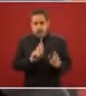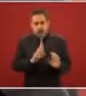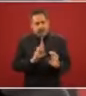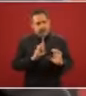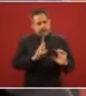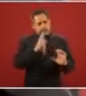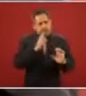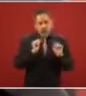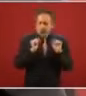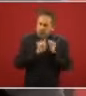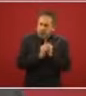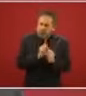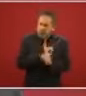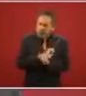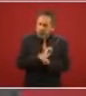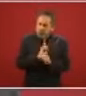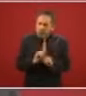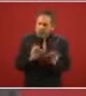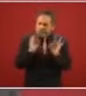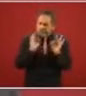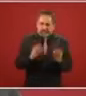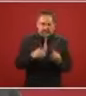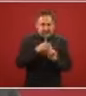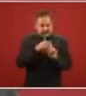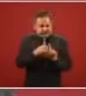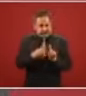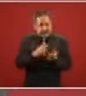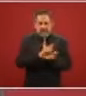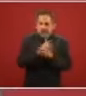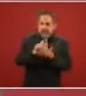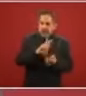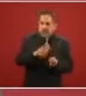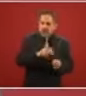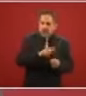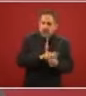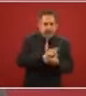que sea lo más orgánico posible.